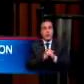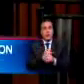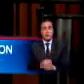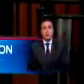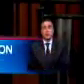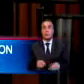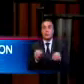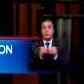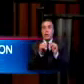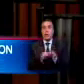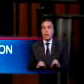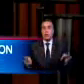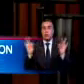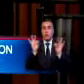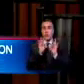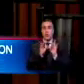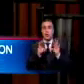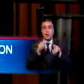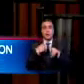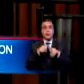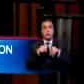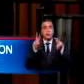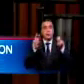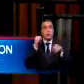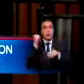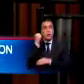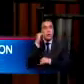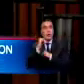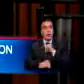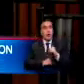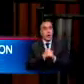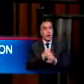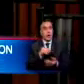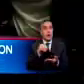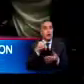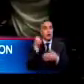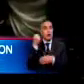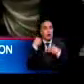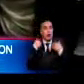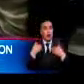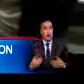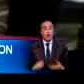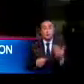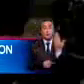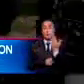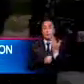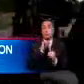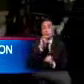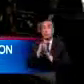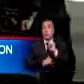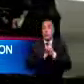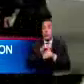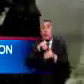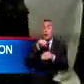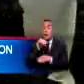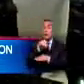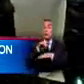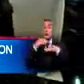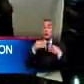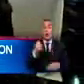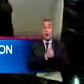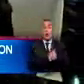todo distintos mandatos en lo que es el derecho internacional de los derechos humanos. El canciller de la República aclaró que la alerta que emitió Canadá